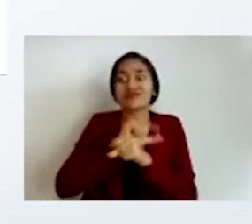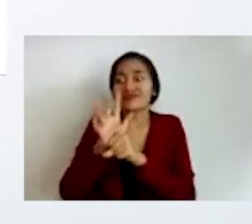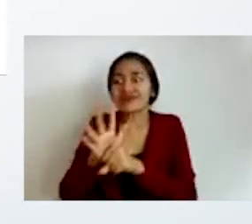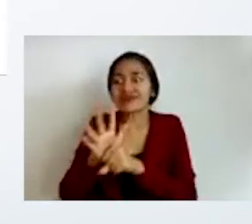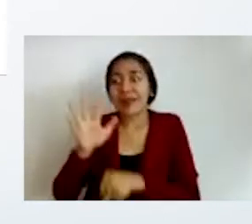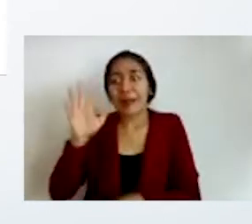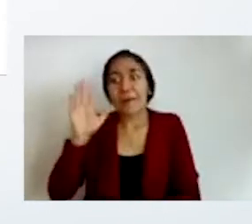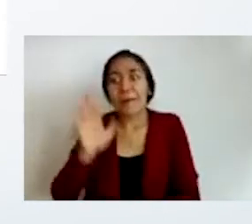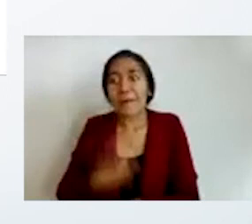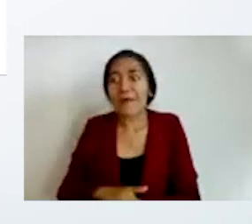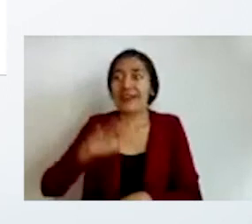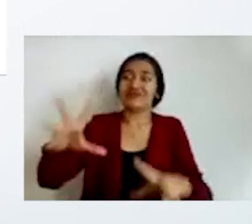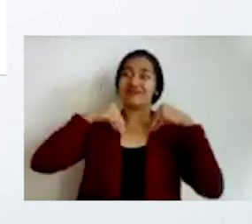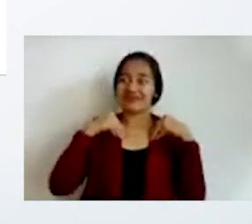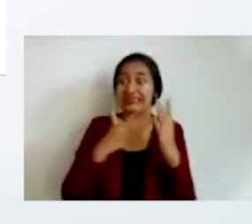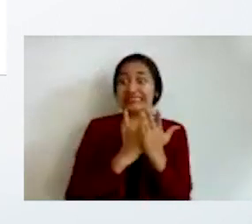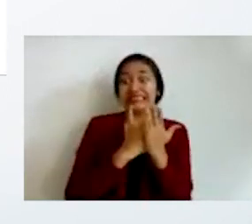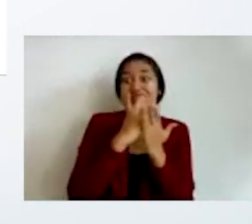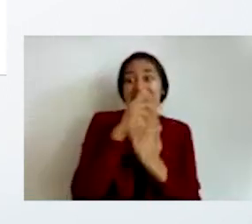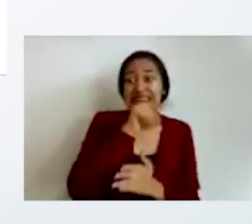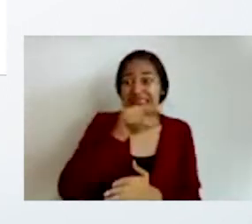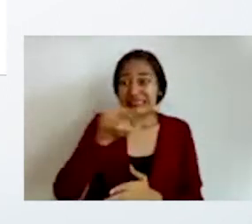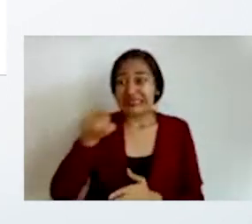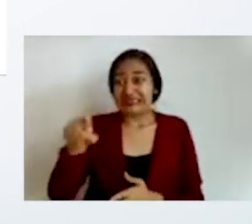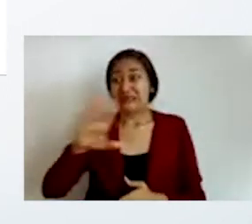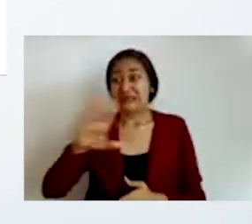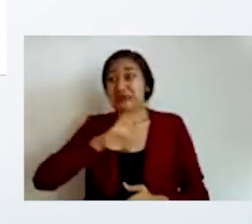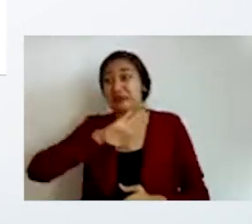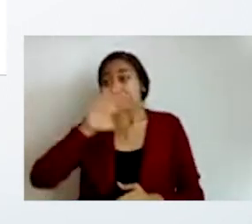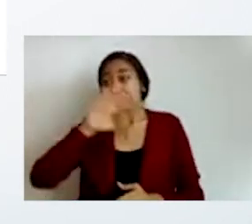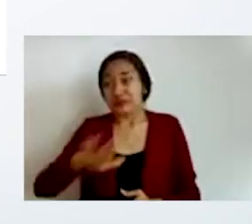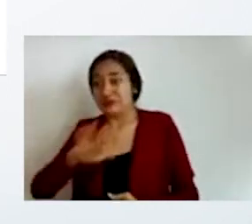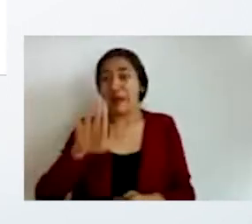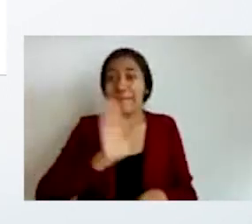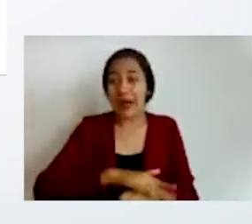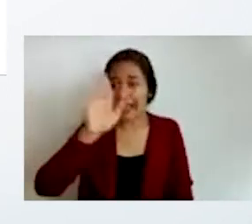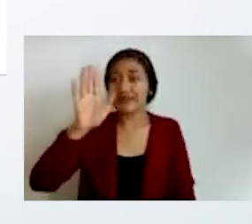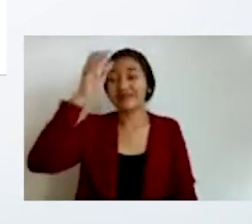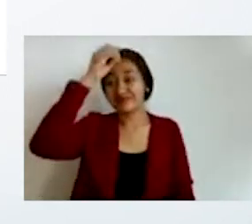cantidad excesiva de muertes en México. Ahora,